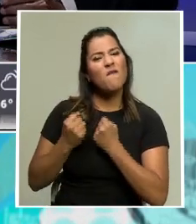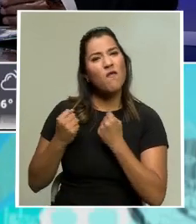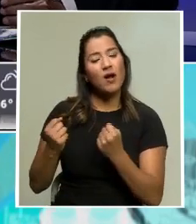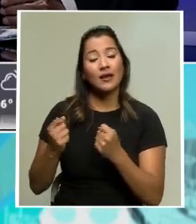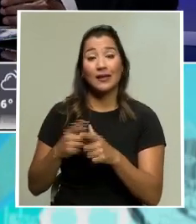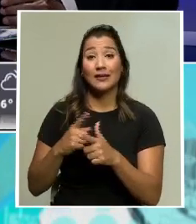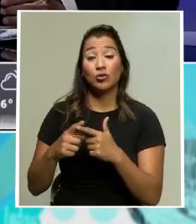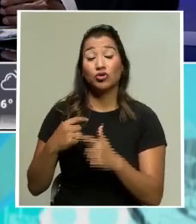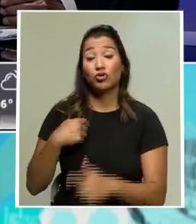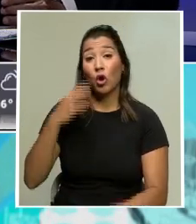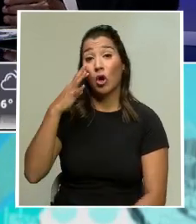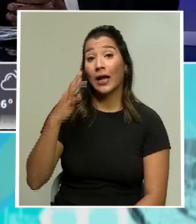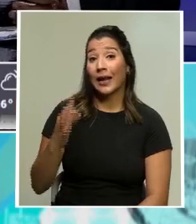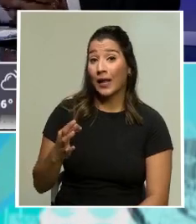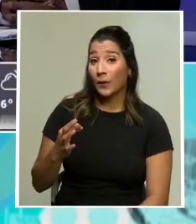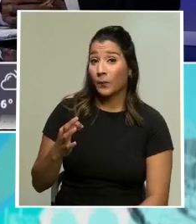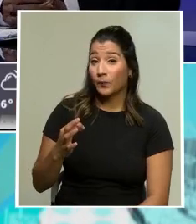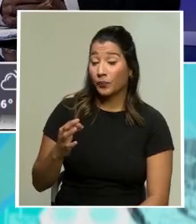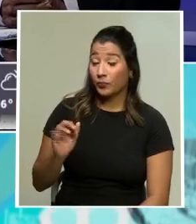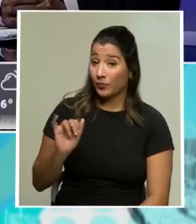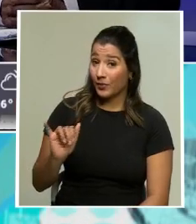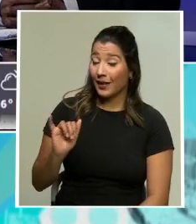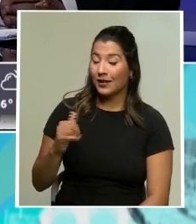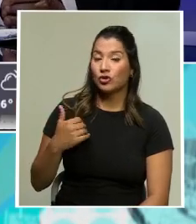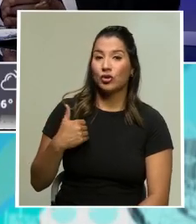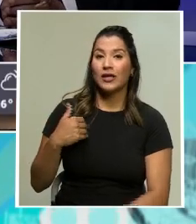yo creo que eso incide